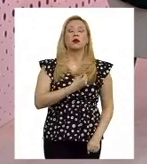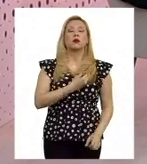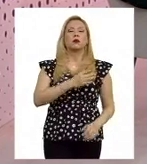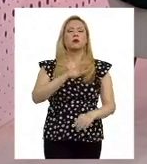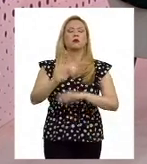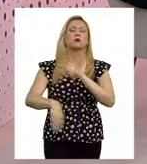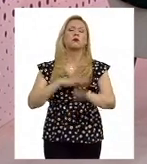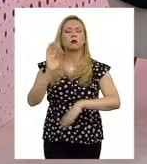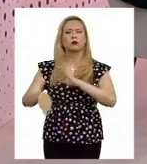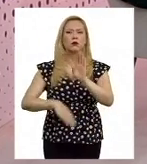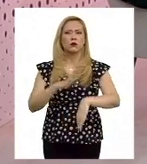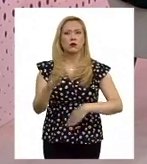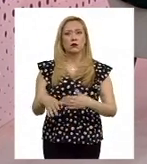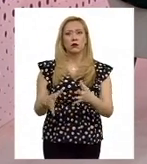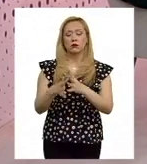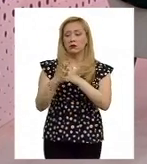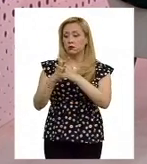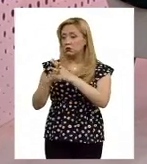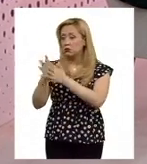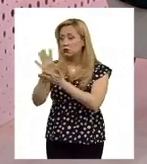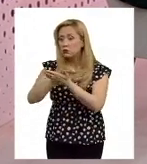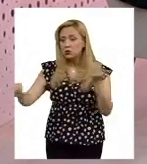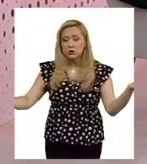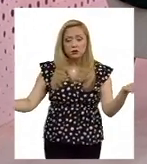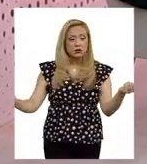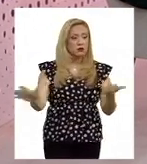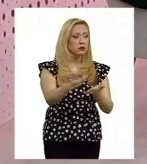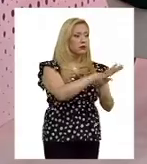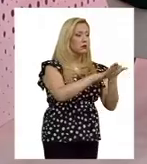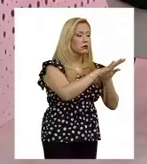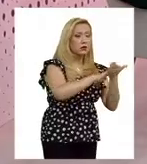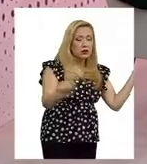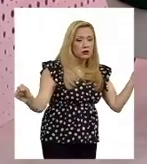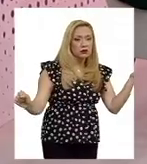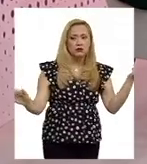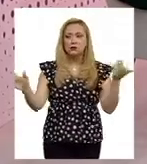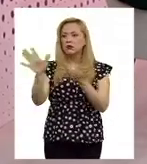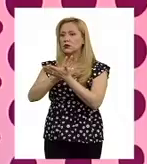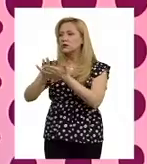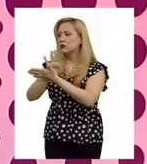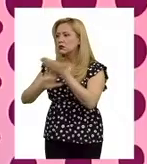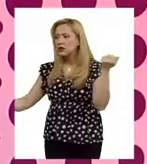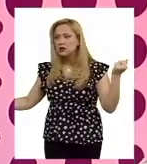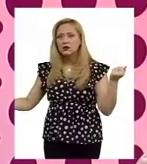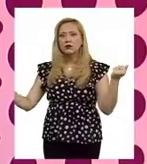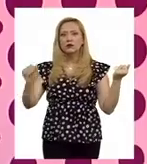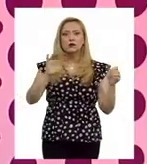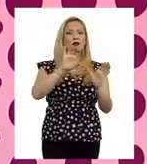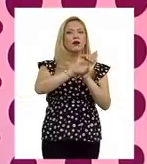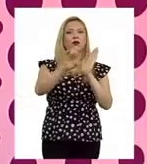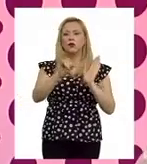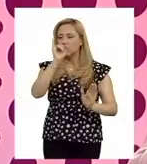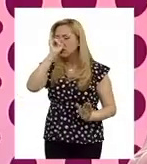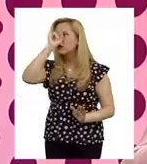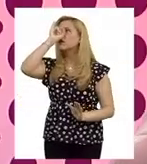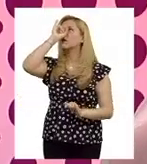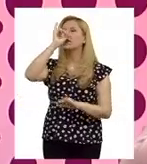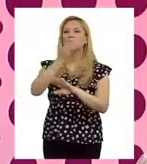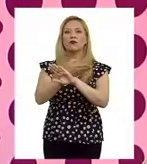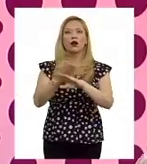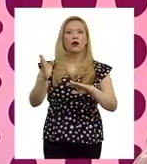eso también se habla de una extinción masiva de especies y que estamos viviendo la sexta extinción. Entonces, todos estos problemas